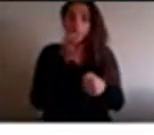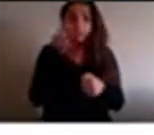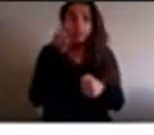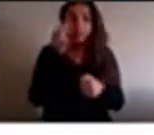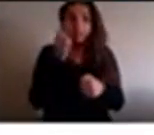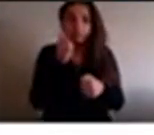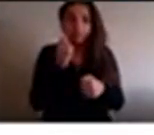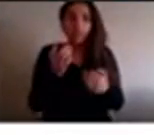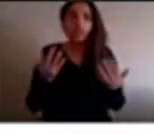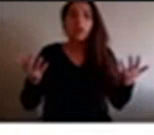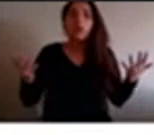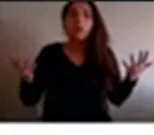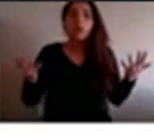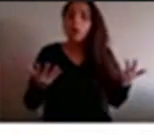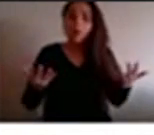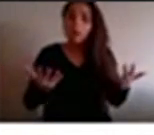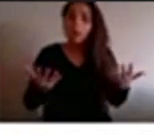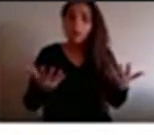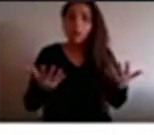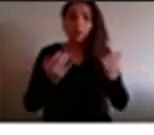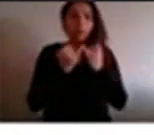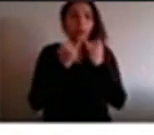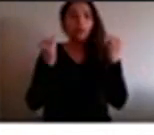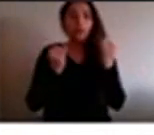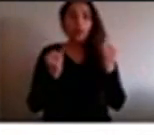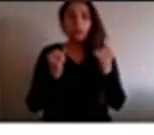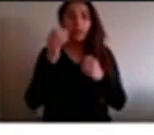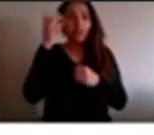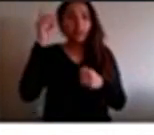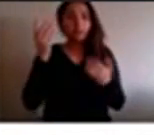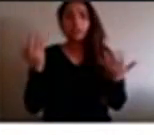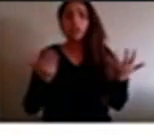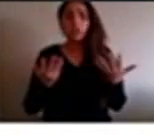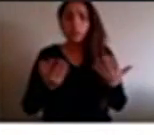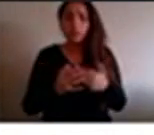¿cómo, por tipos de discapacidad, cómo está